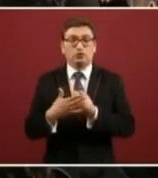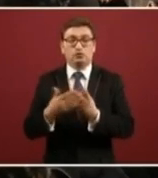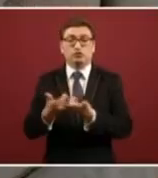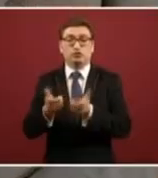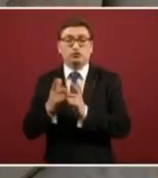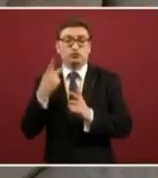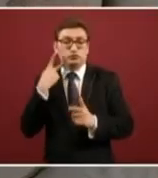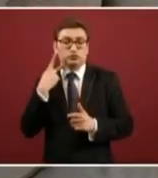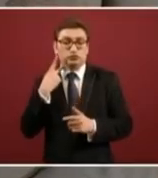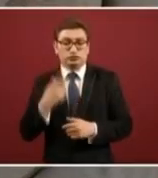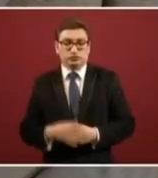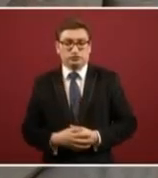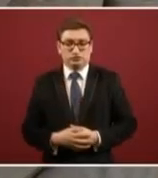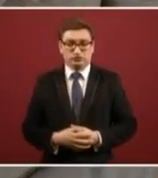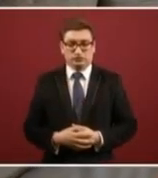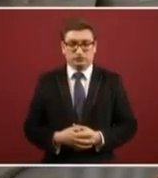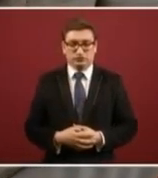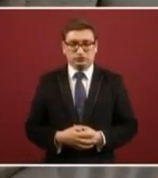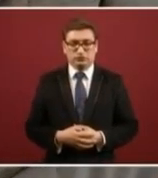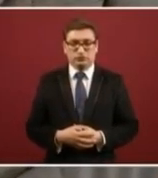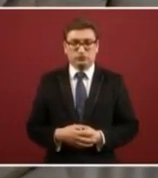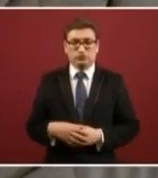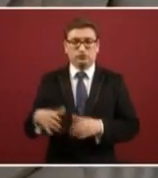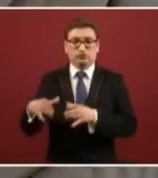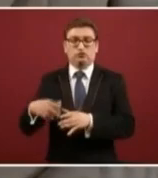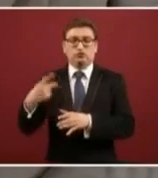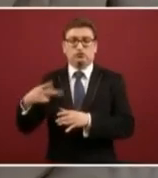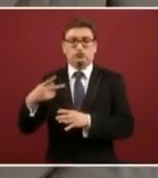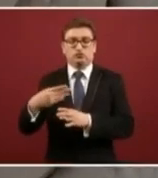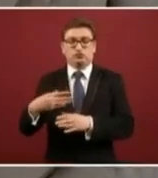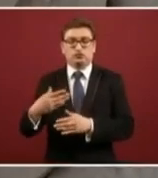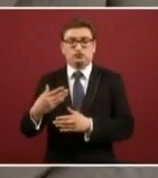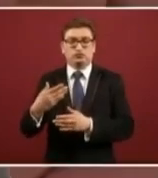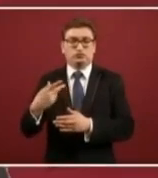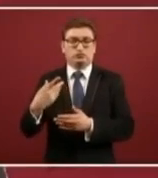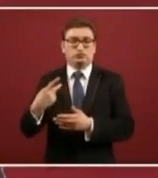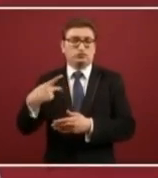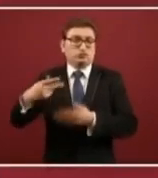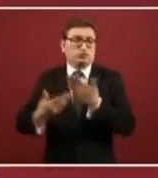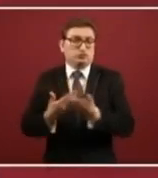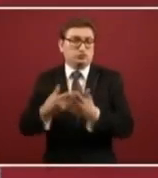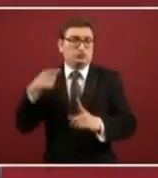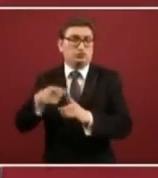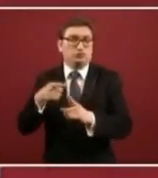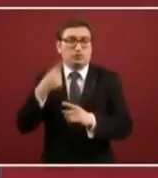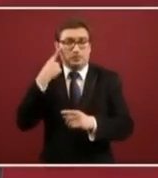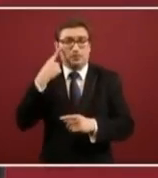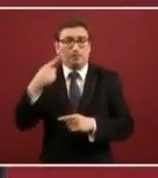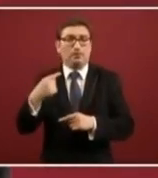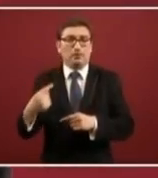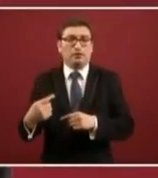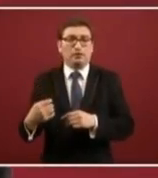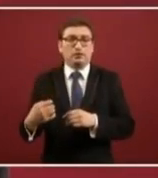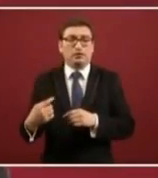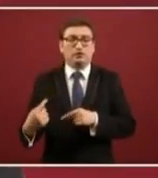político, que tiene esos propósitos para enfrentarme,